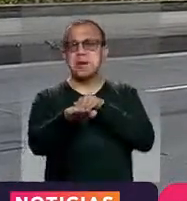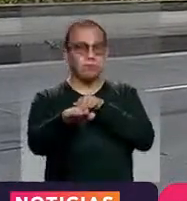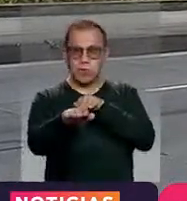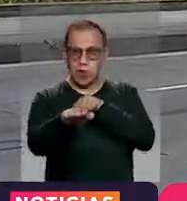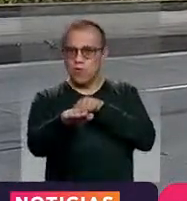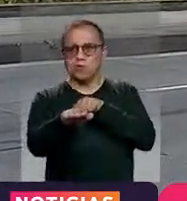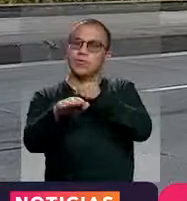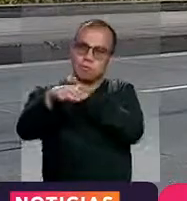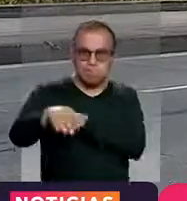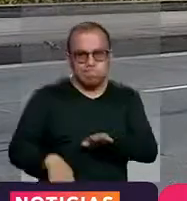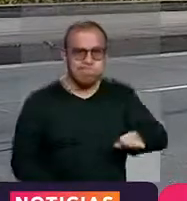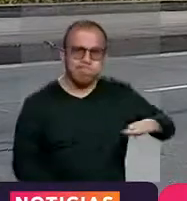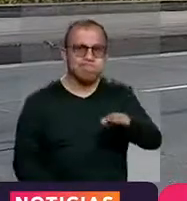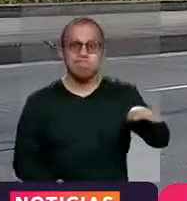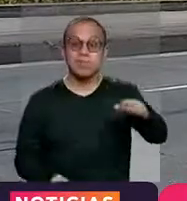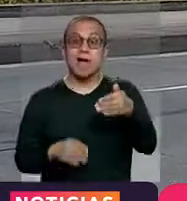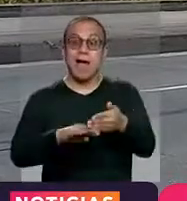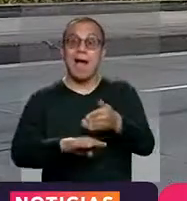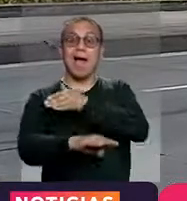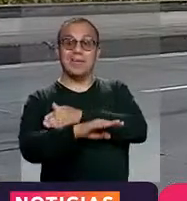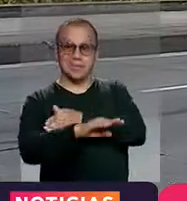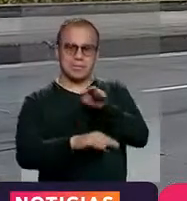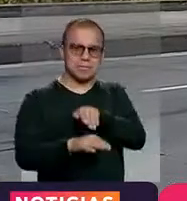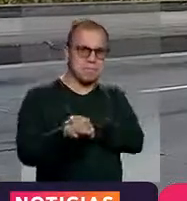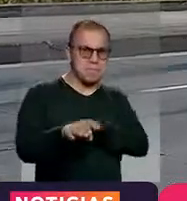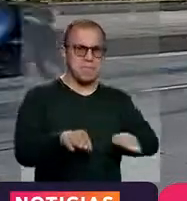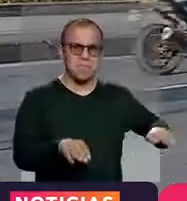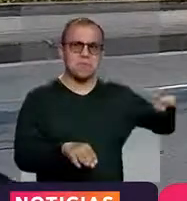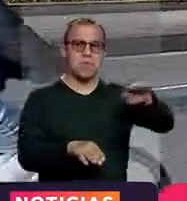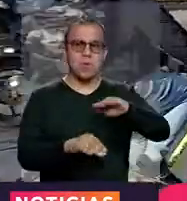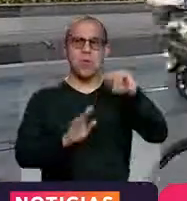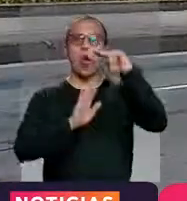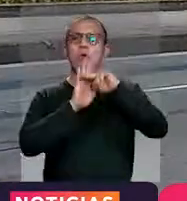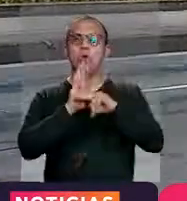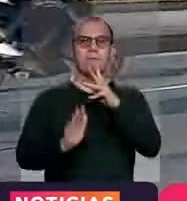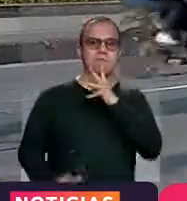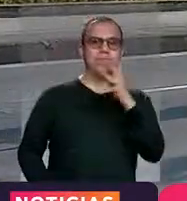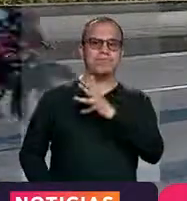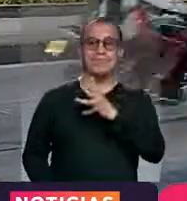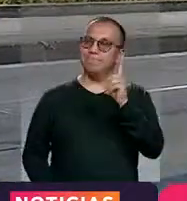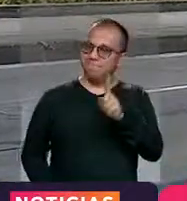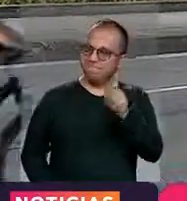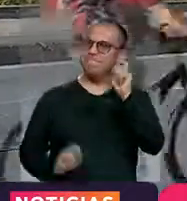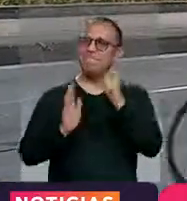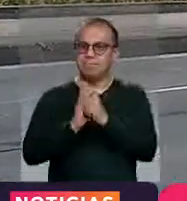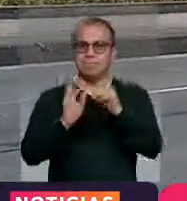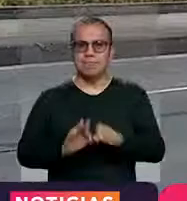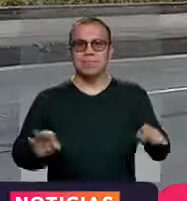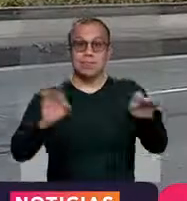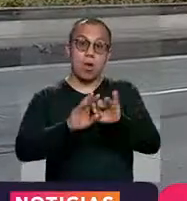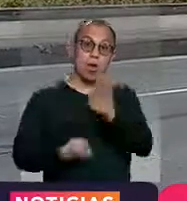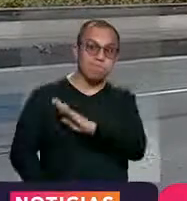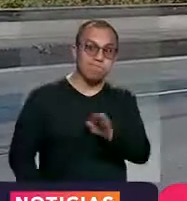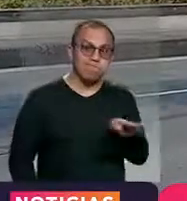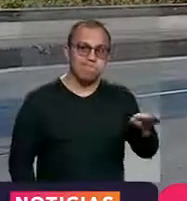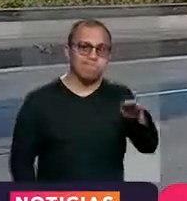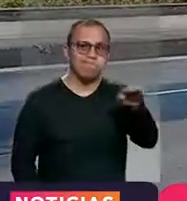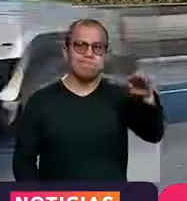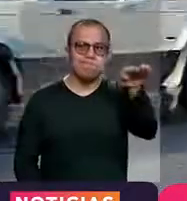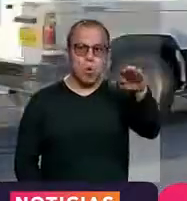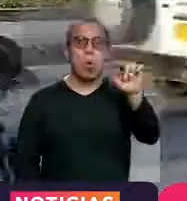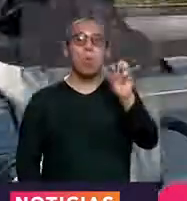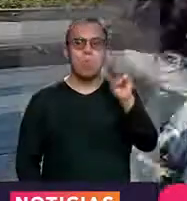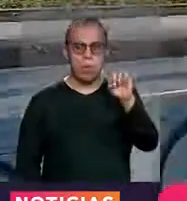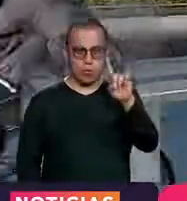antes del municipio de Soacha para infringir la norma. La idea es que esos desvíos por Mondoñedo les permitan